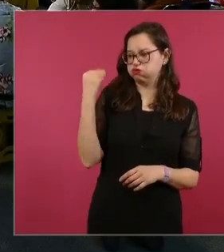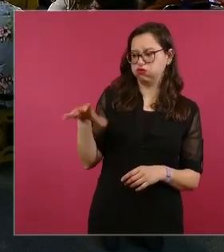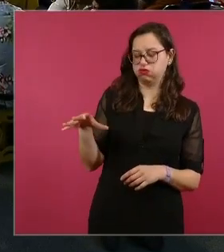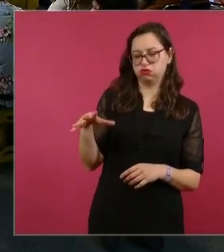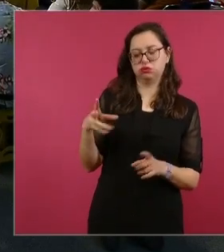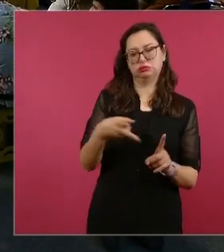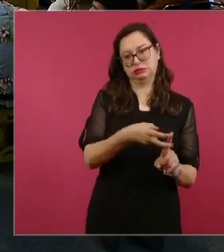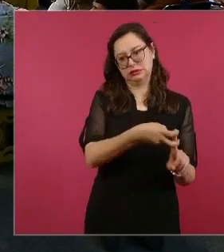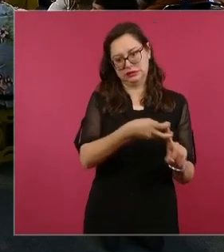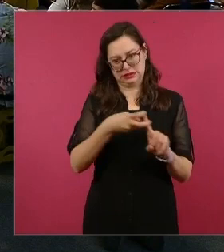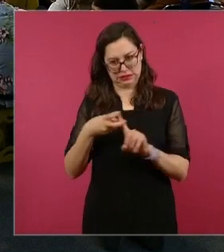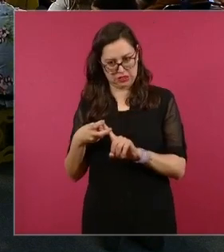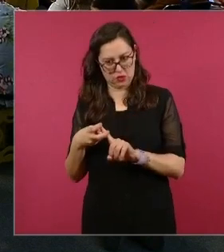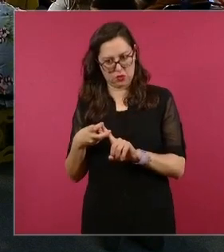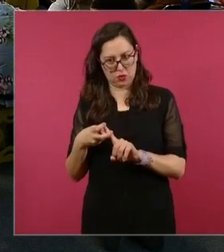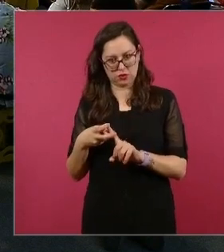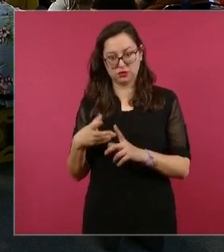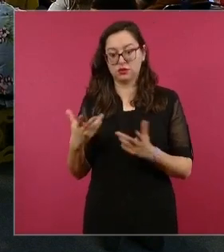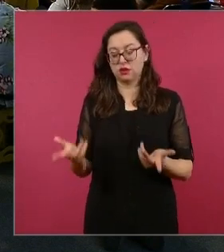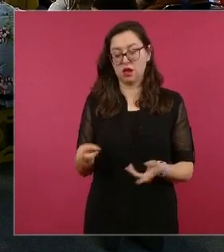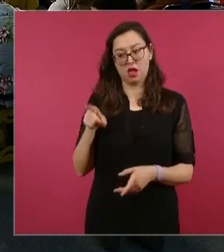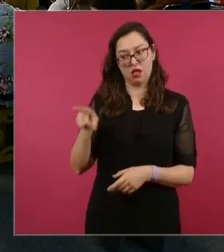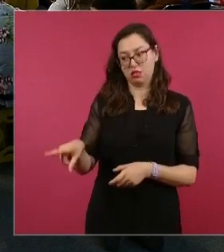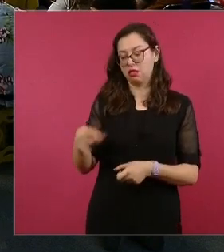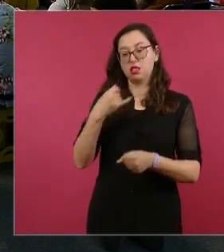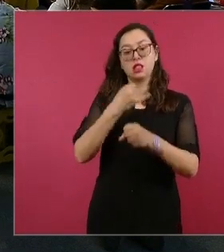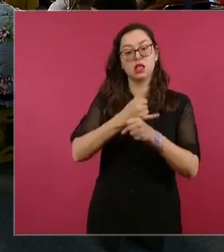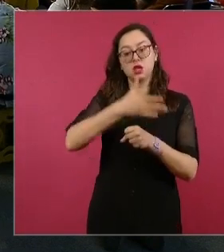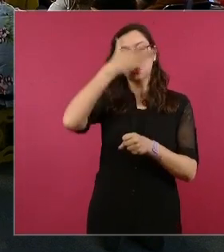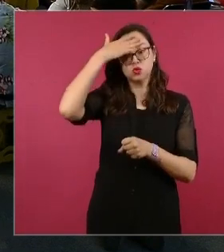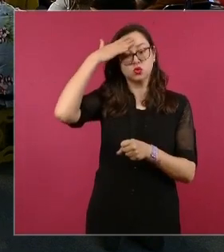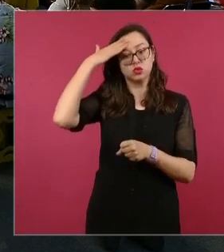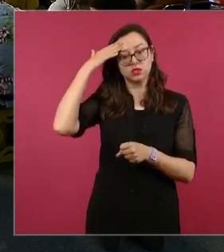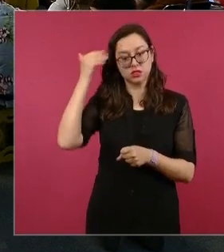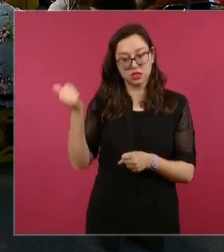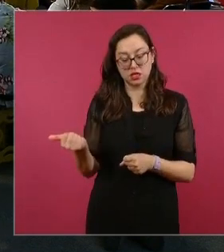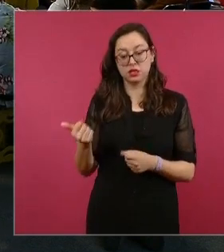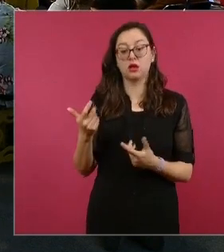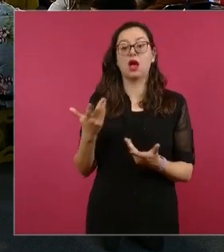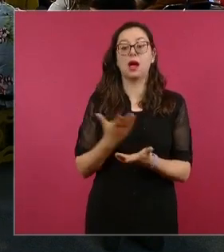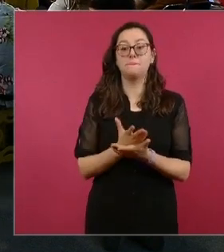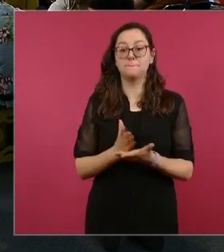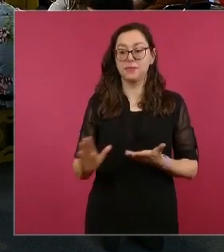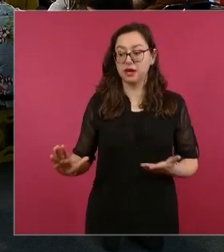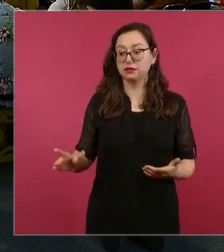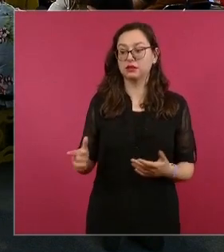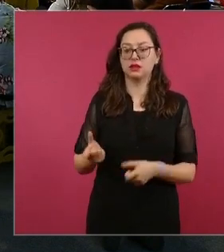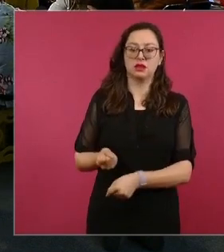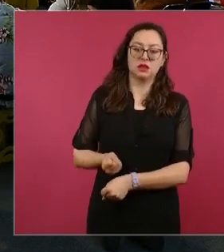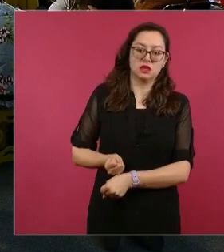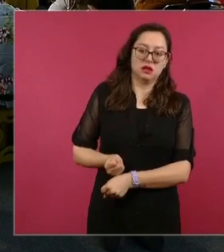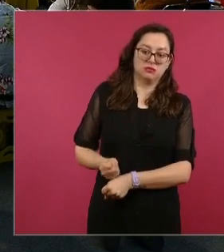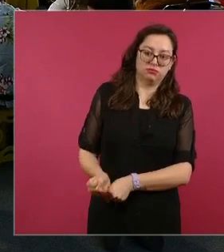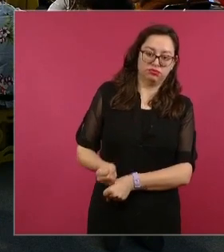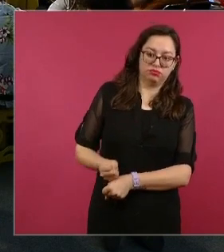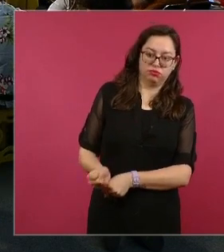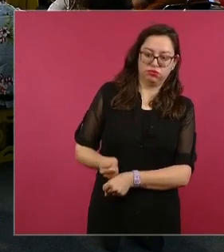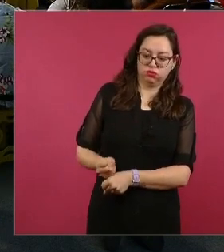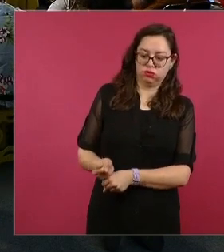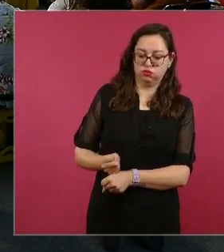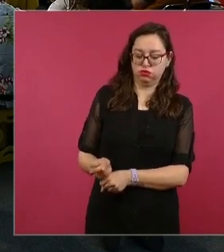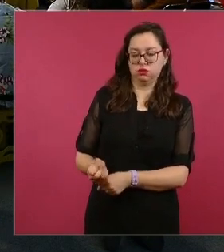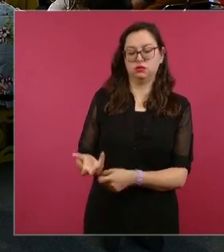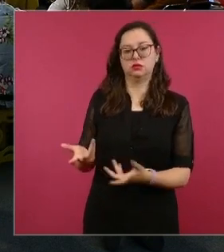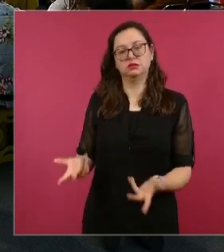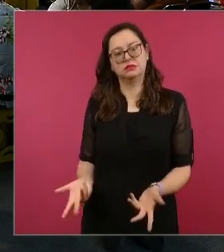pues al parecer pues es inocente, cumple con los protocolos de Estambul. Llevaba 20 años sin sentencia,